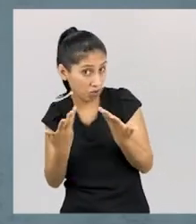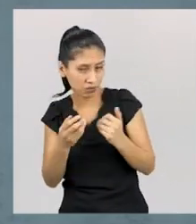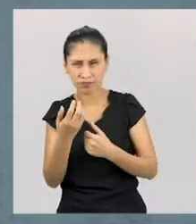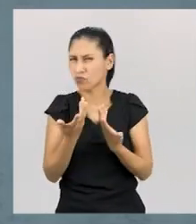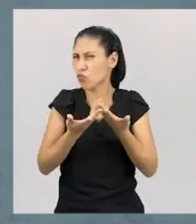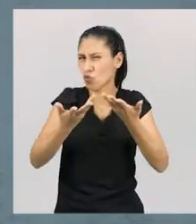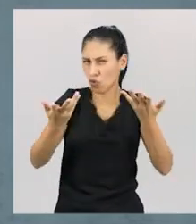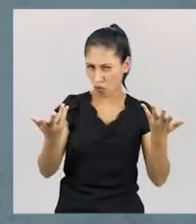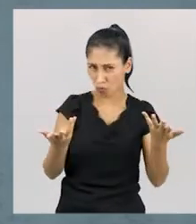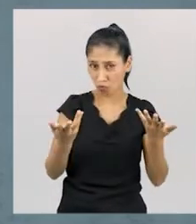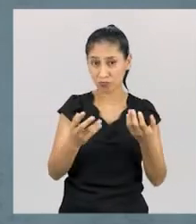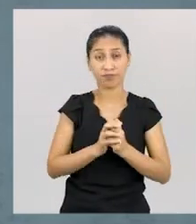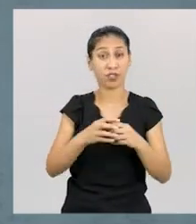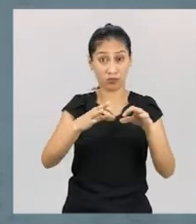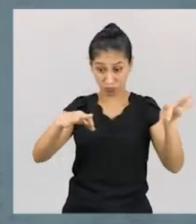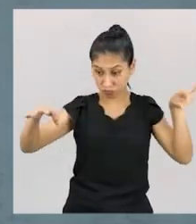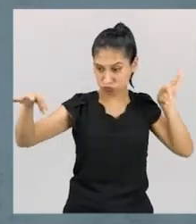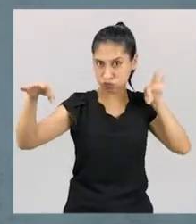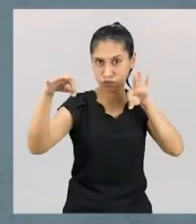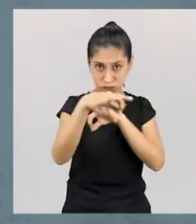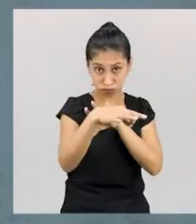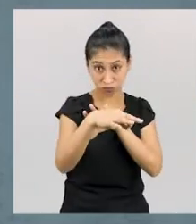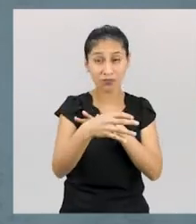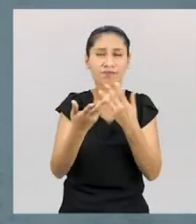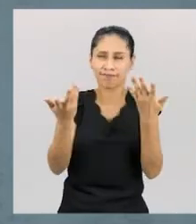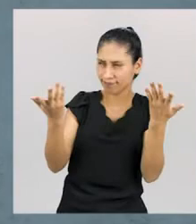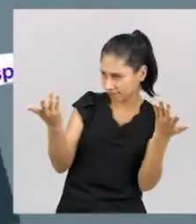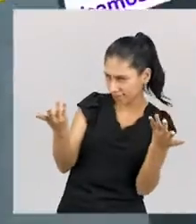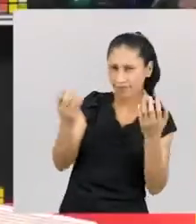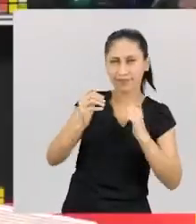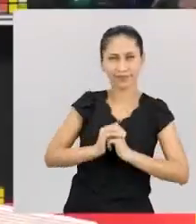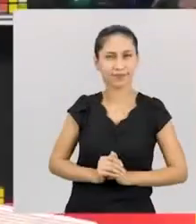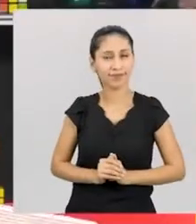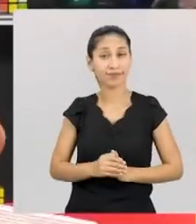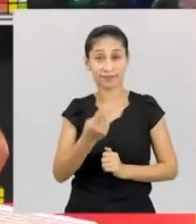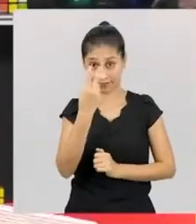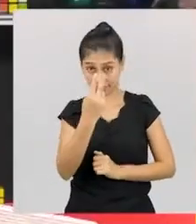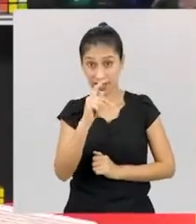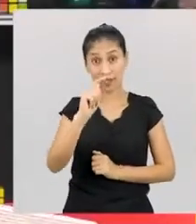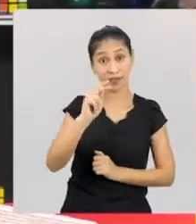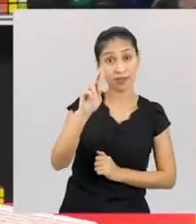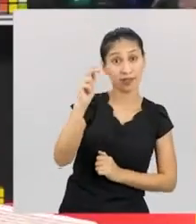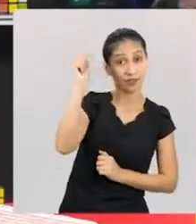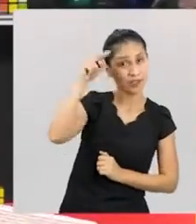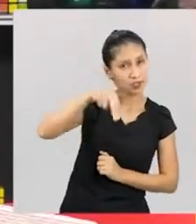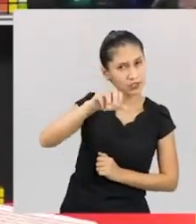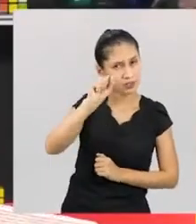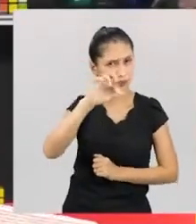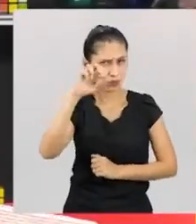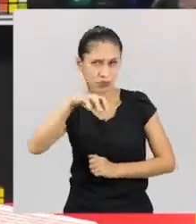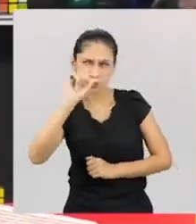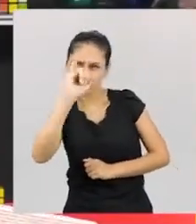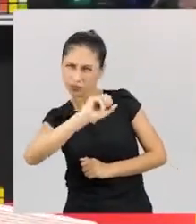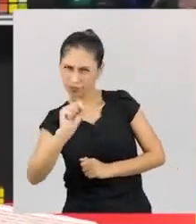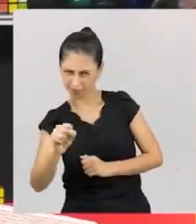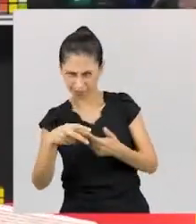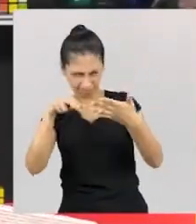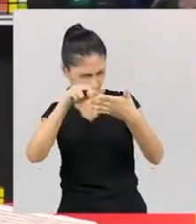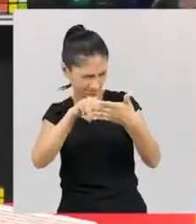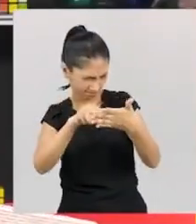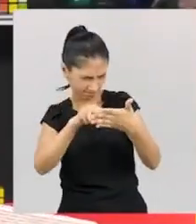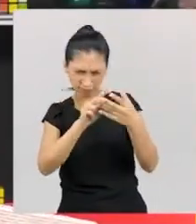otro, es decir, de un miembro a otro. Efectivamente, profe. La transposición puede ser de un lado al